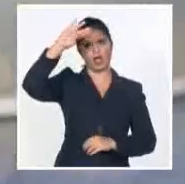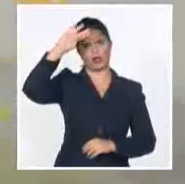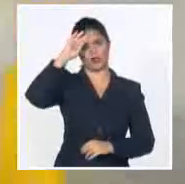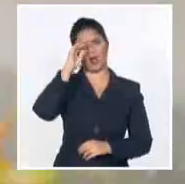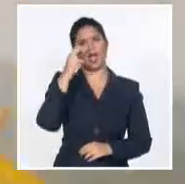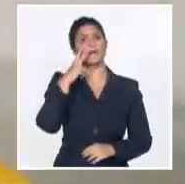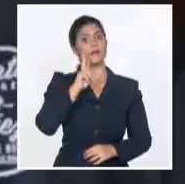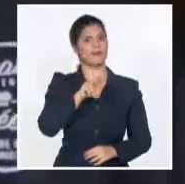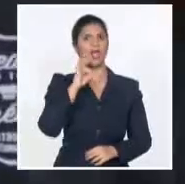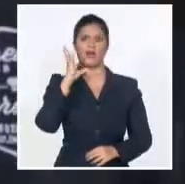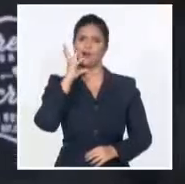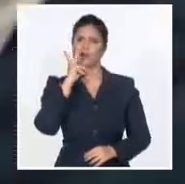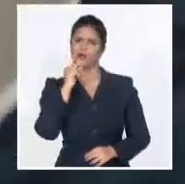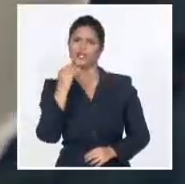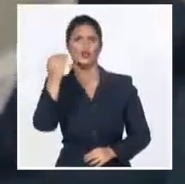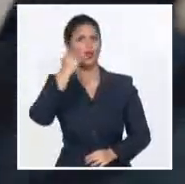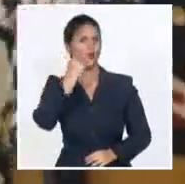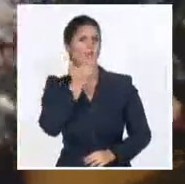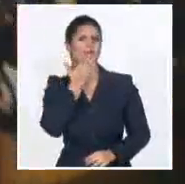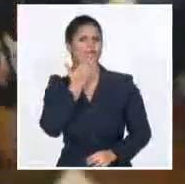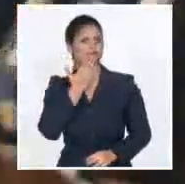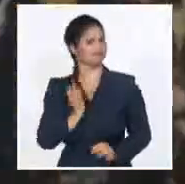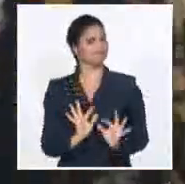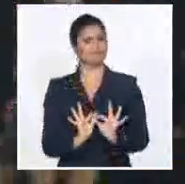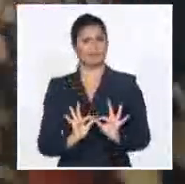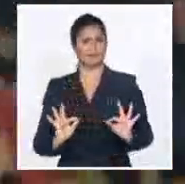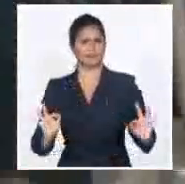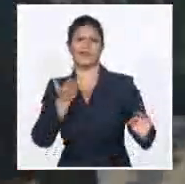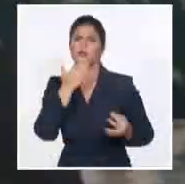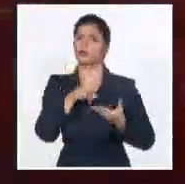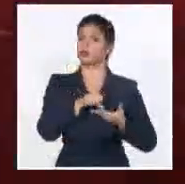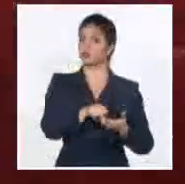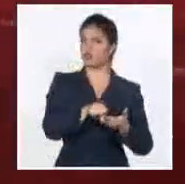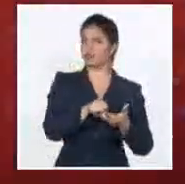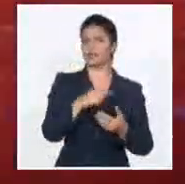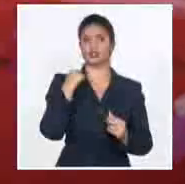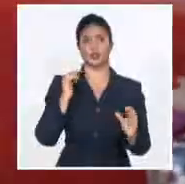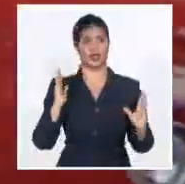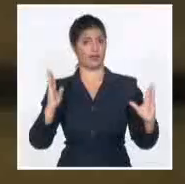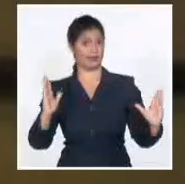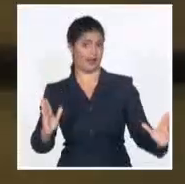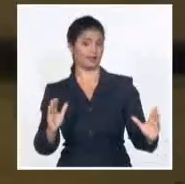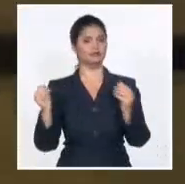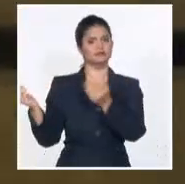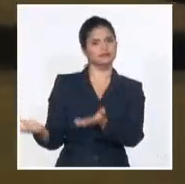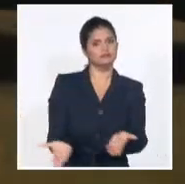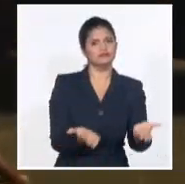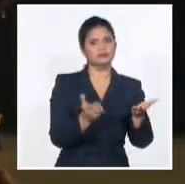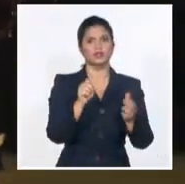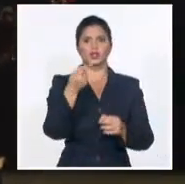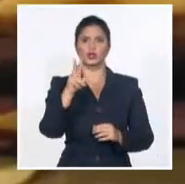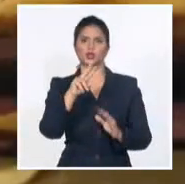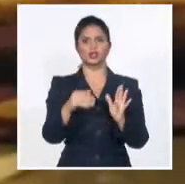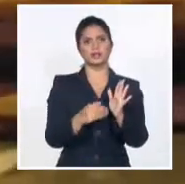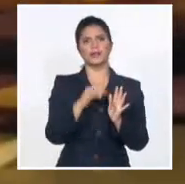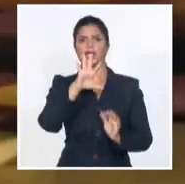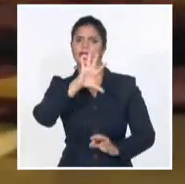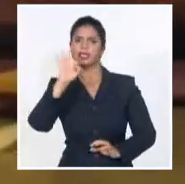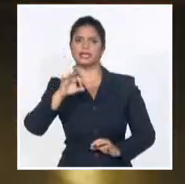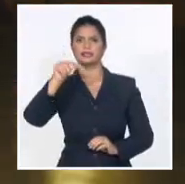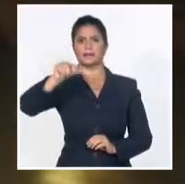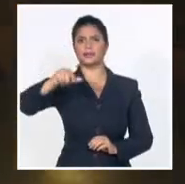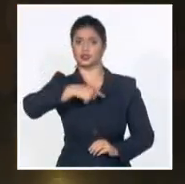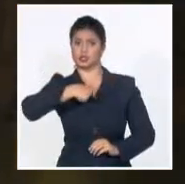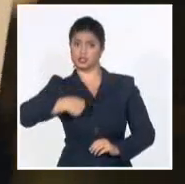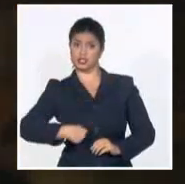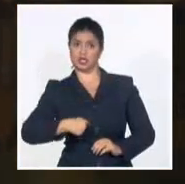antillas en lo que va de 2023 el país ha recibido alrededor de 12500 visitantes del gigante asiático confirmó el dirigente